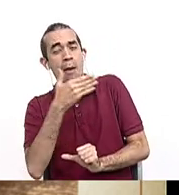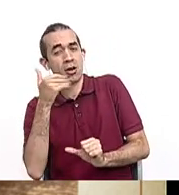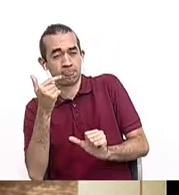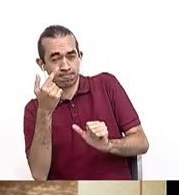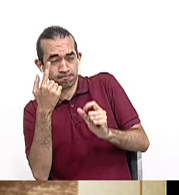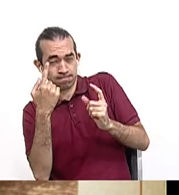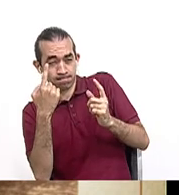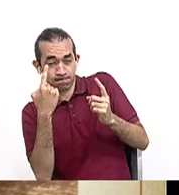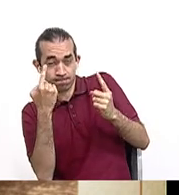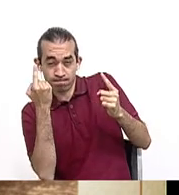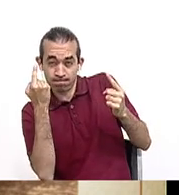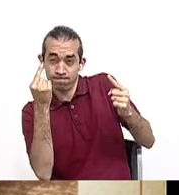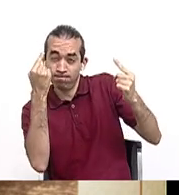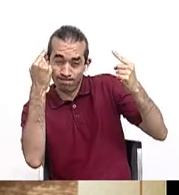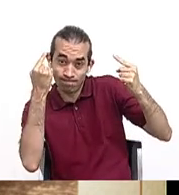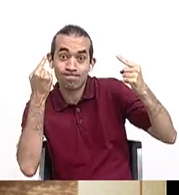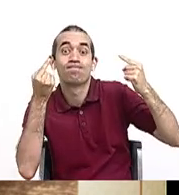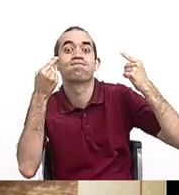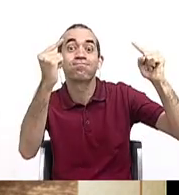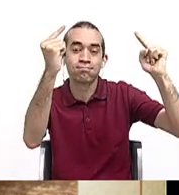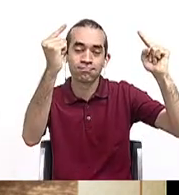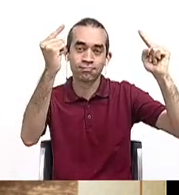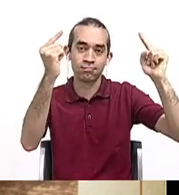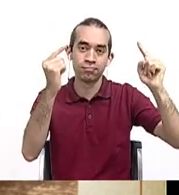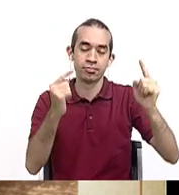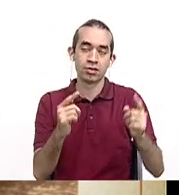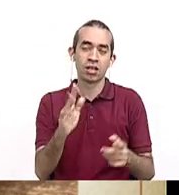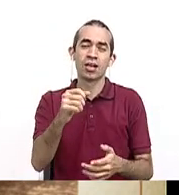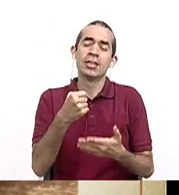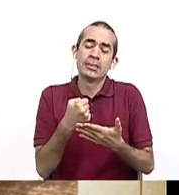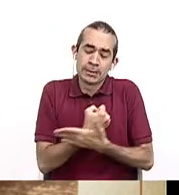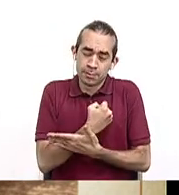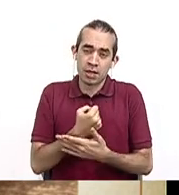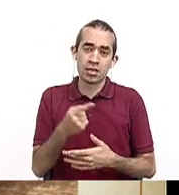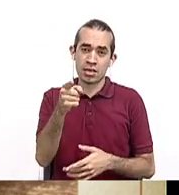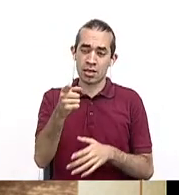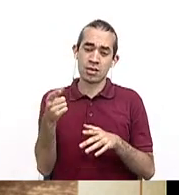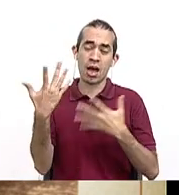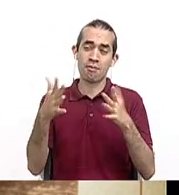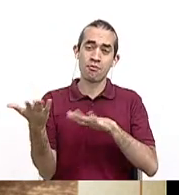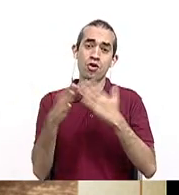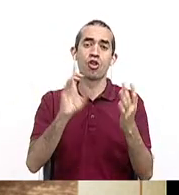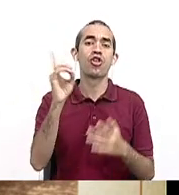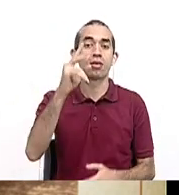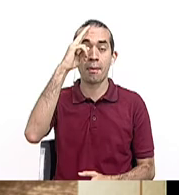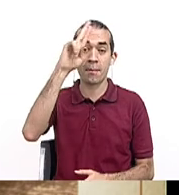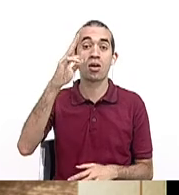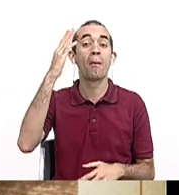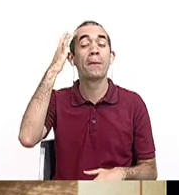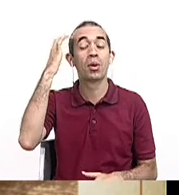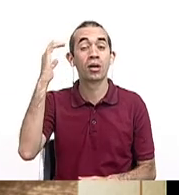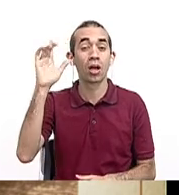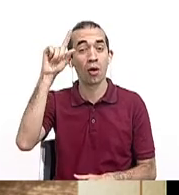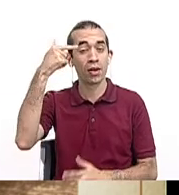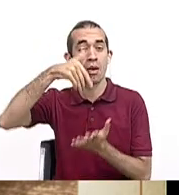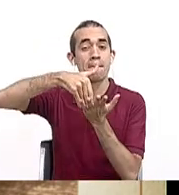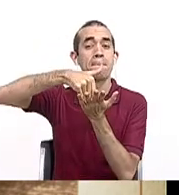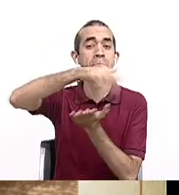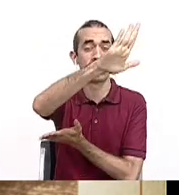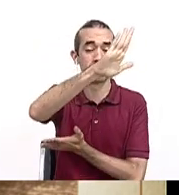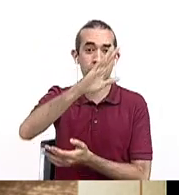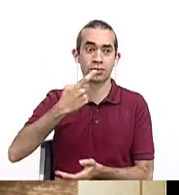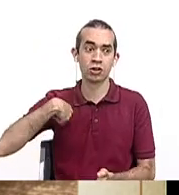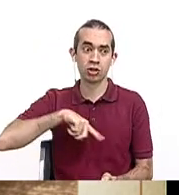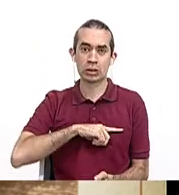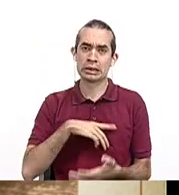se volverían calidad lamentablemente fallece en mexico exiliada y es una deuda que